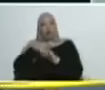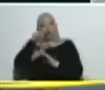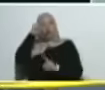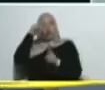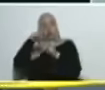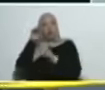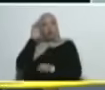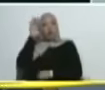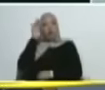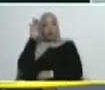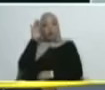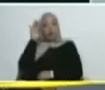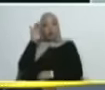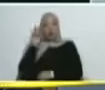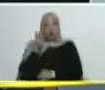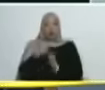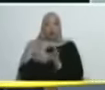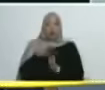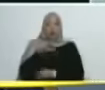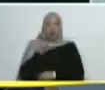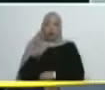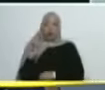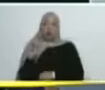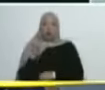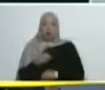futuro. Rumbo al 2030,